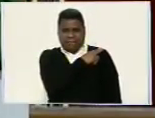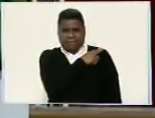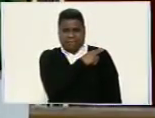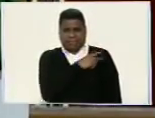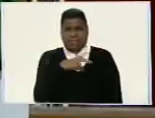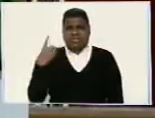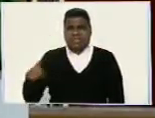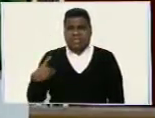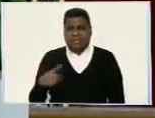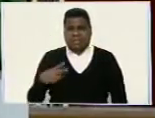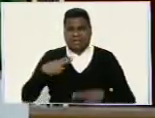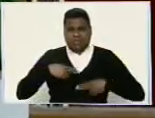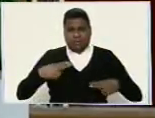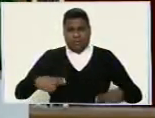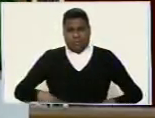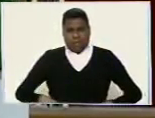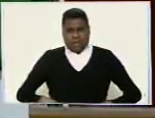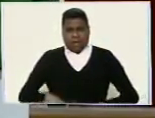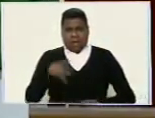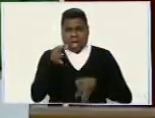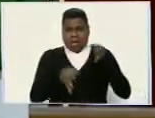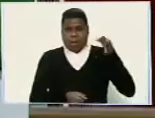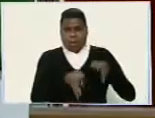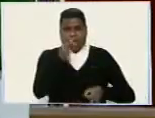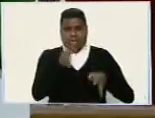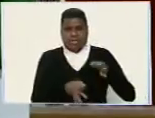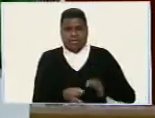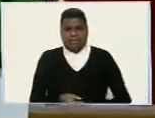abogada María Alejandra Díaz.